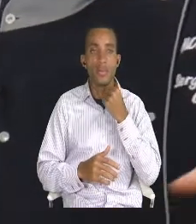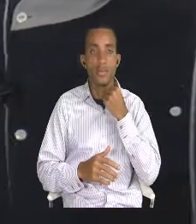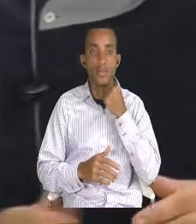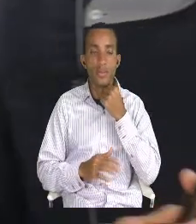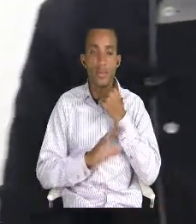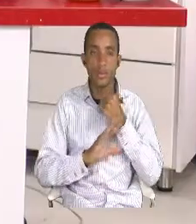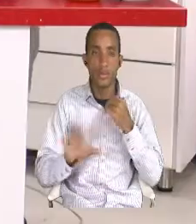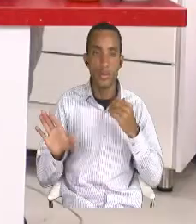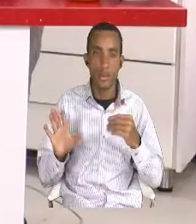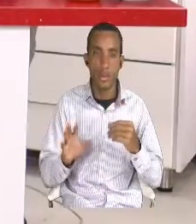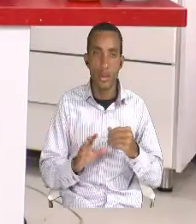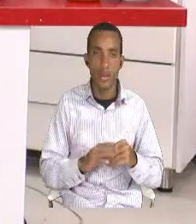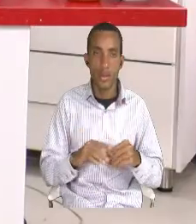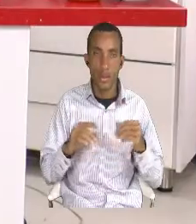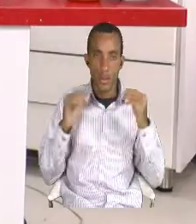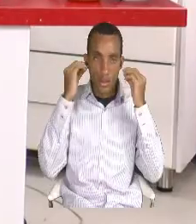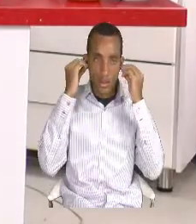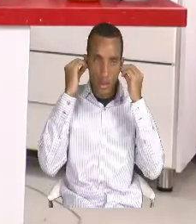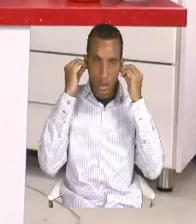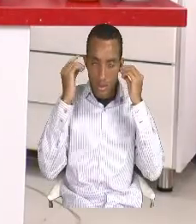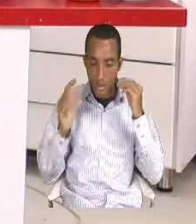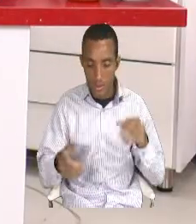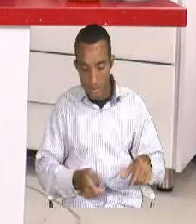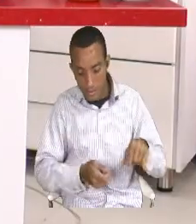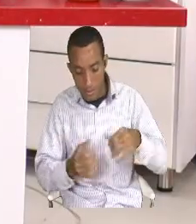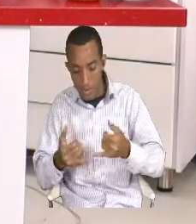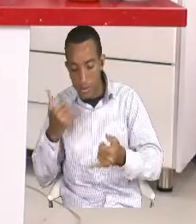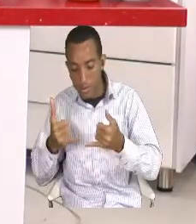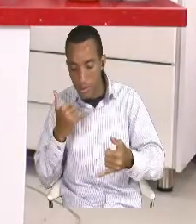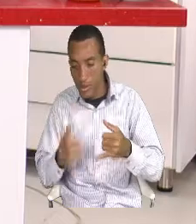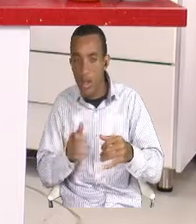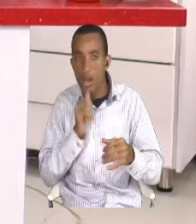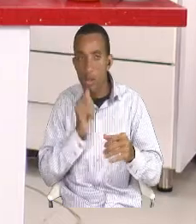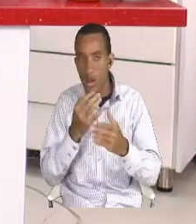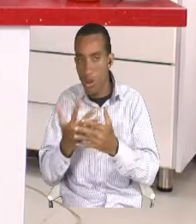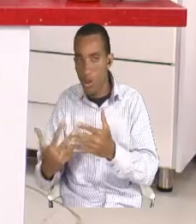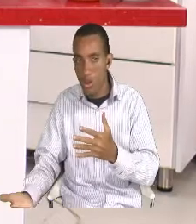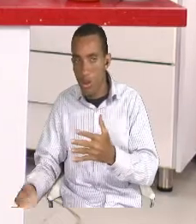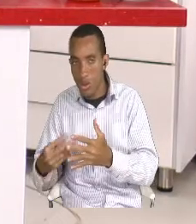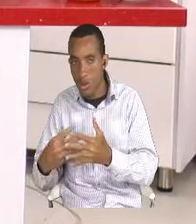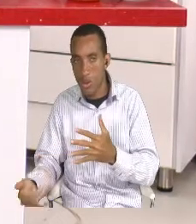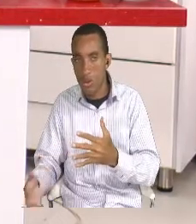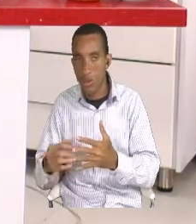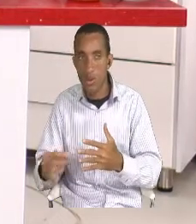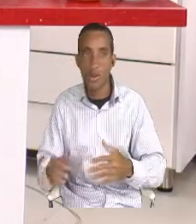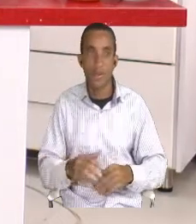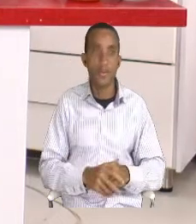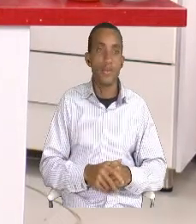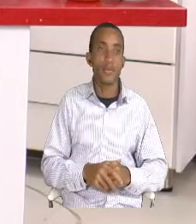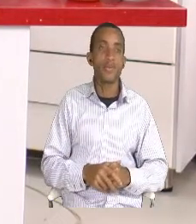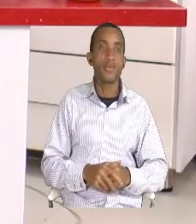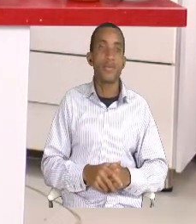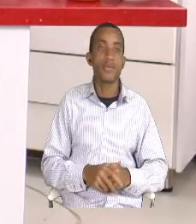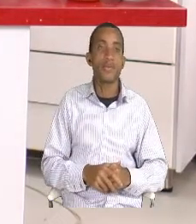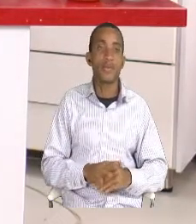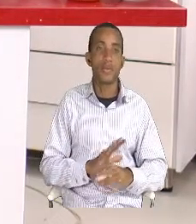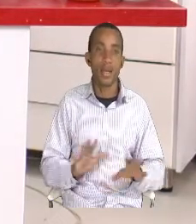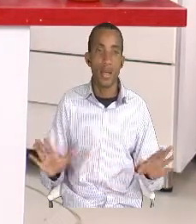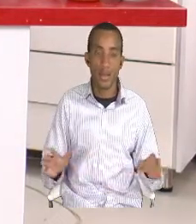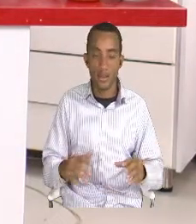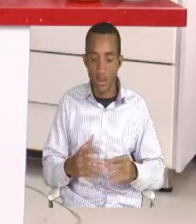la... Y escurrí la pasta. La estabilizamos. Sí. Escurrí la pasta. No todos los días se sale en cámara. Sí. Ya la carne va